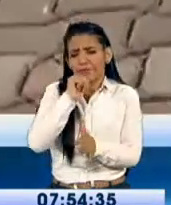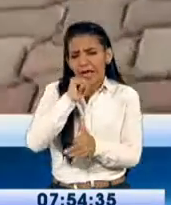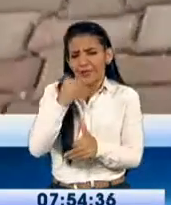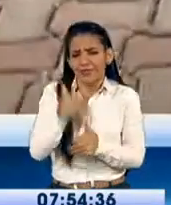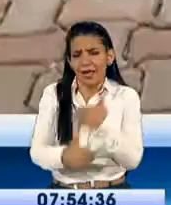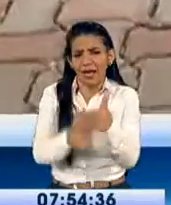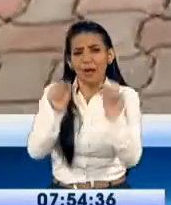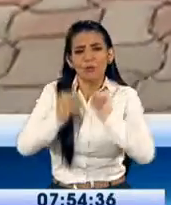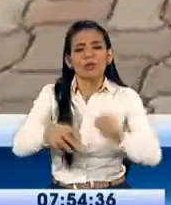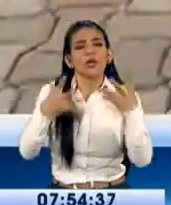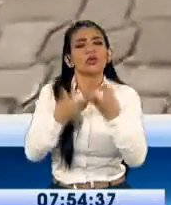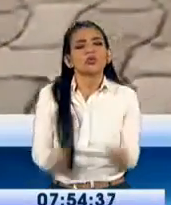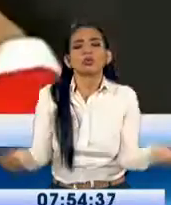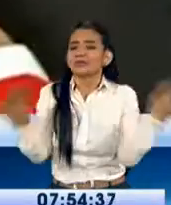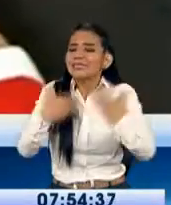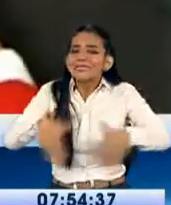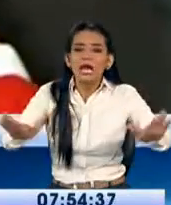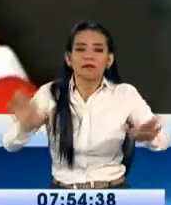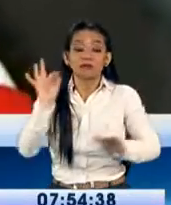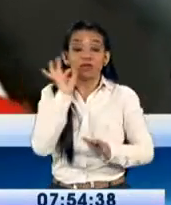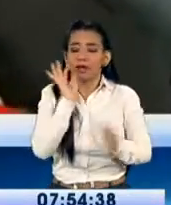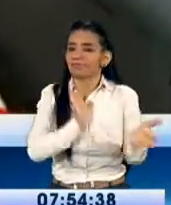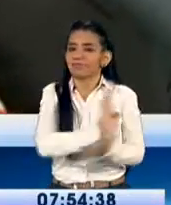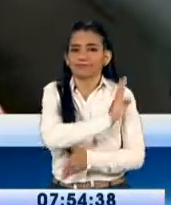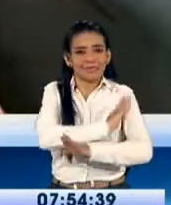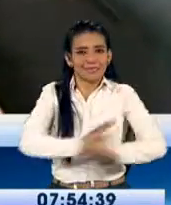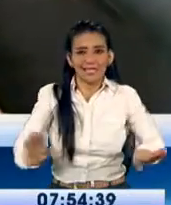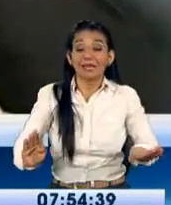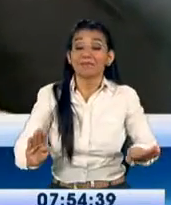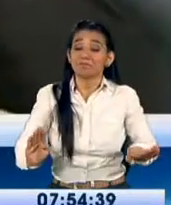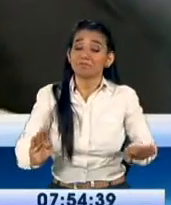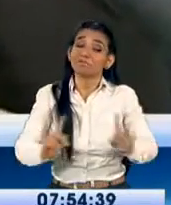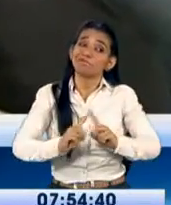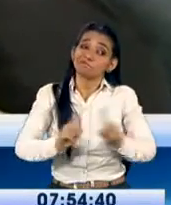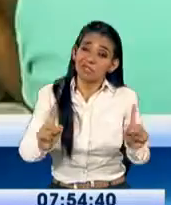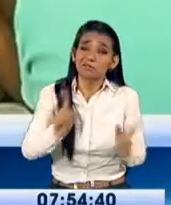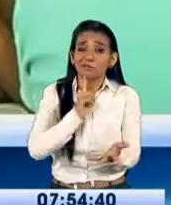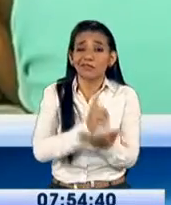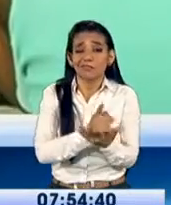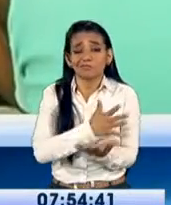para superar definitivamente la adicción a las drogas, que lamentablemente es